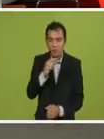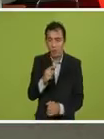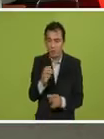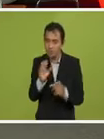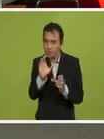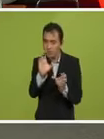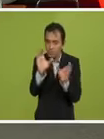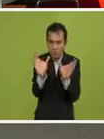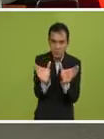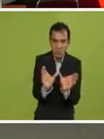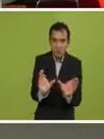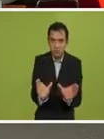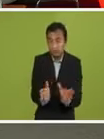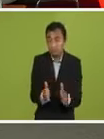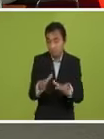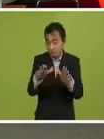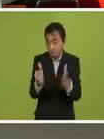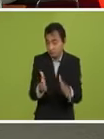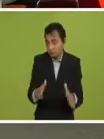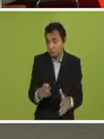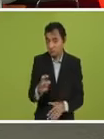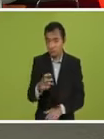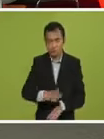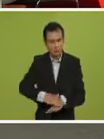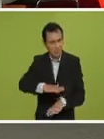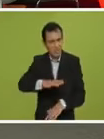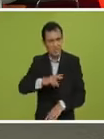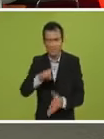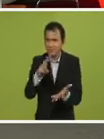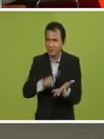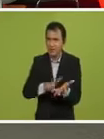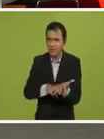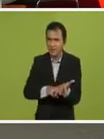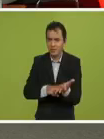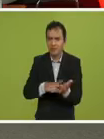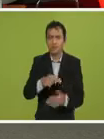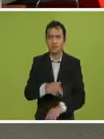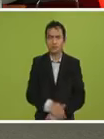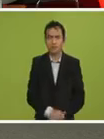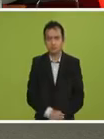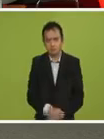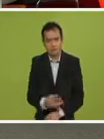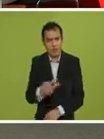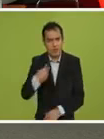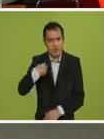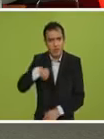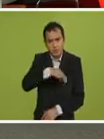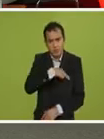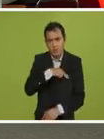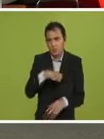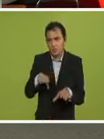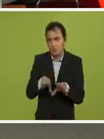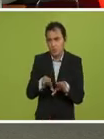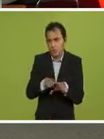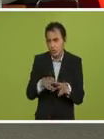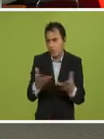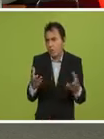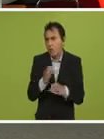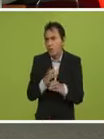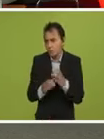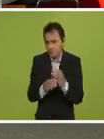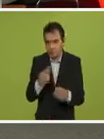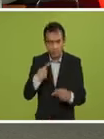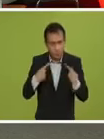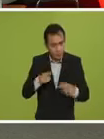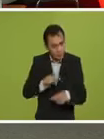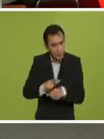mucho ejercicio, más valemos, en vez de que sean nuestros logros personales, como se les ha inculcado a los hombres, que, bueno,